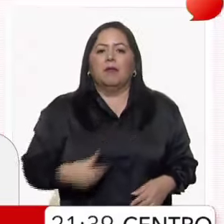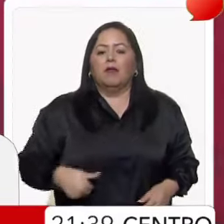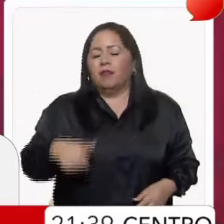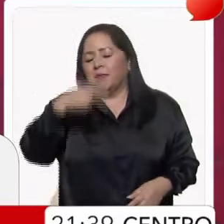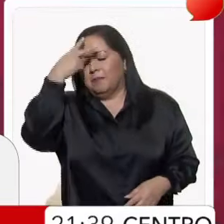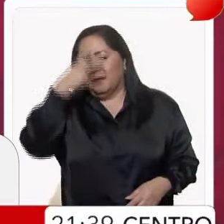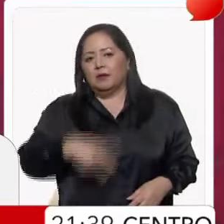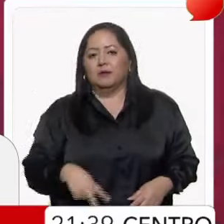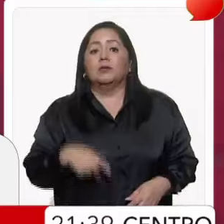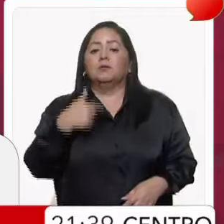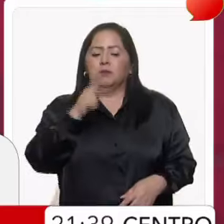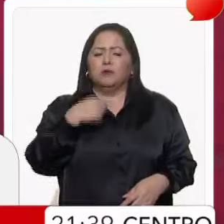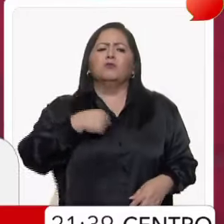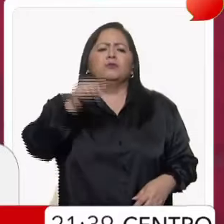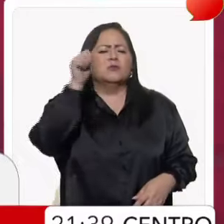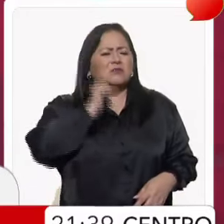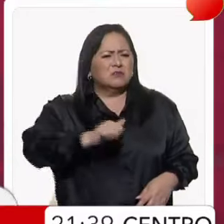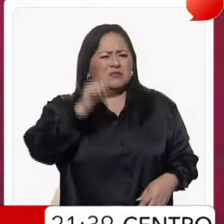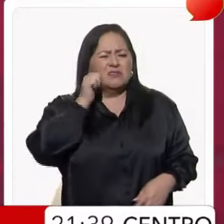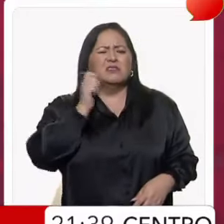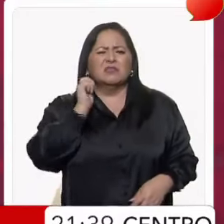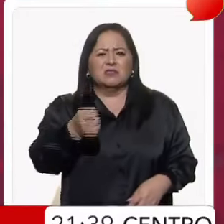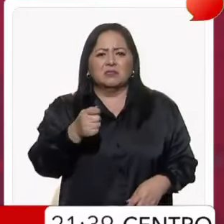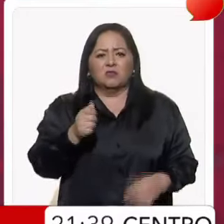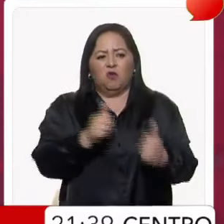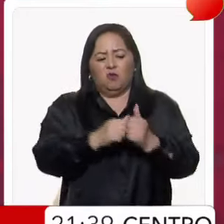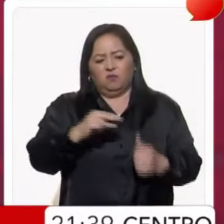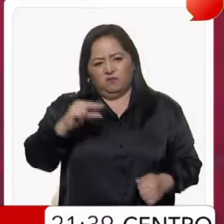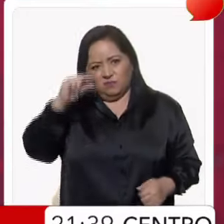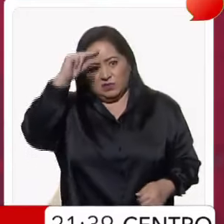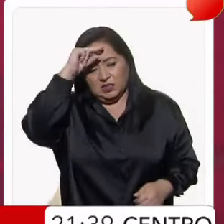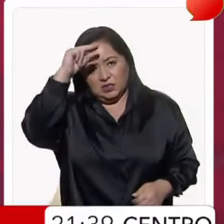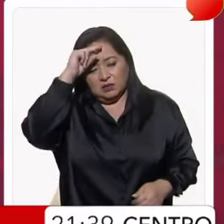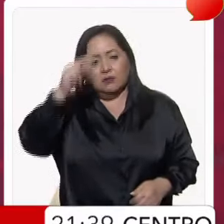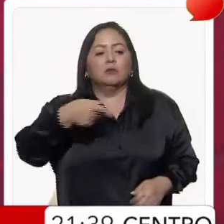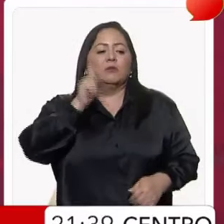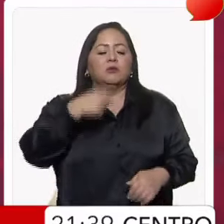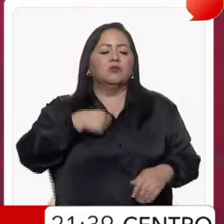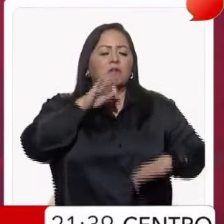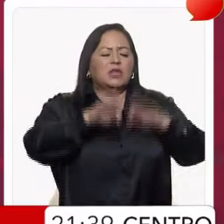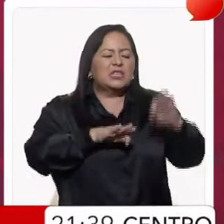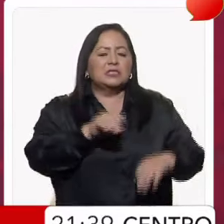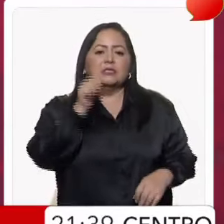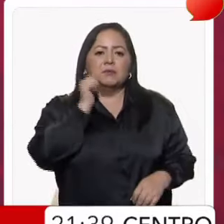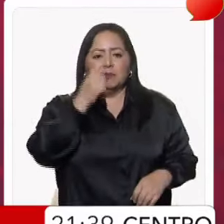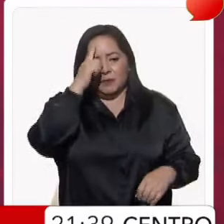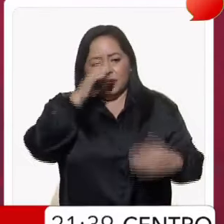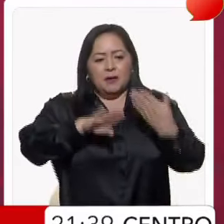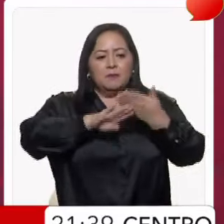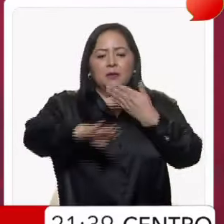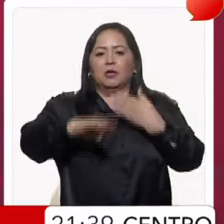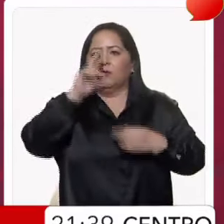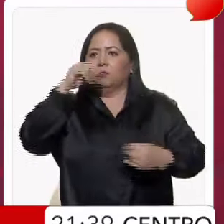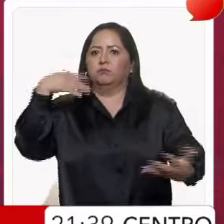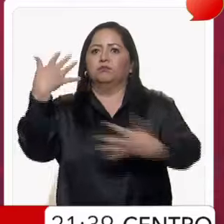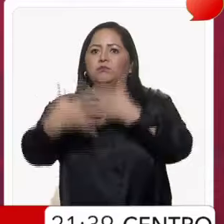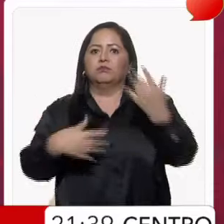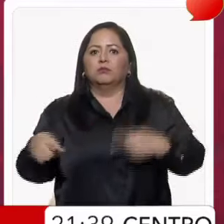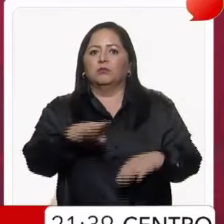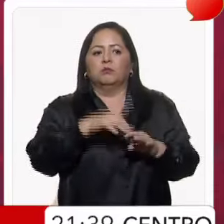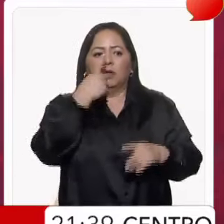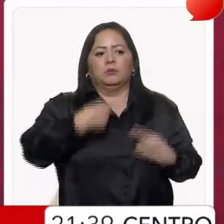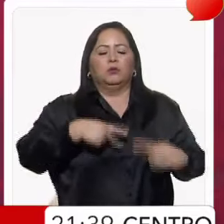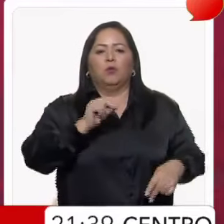México. Trataré siempre de con inteligencia. Trataré siempre de evitar la confrontación que cueste